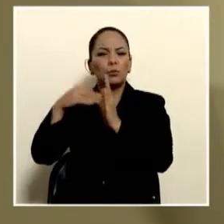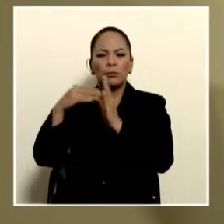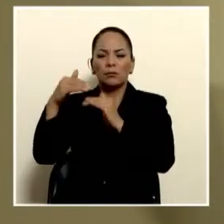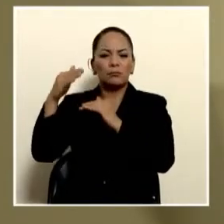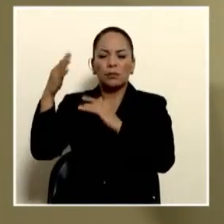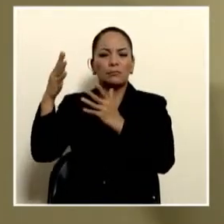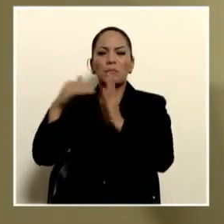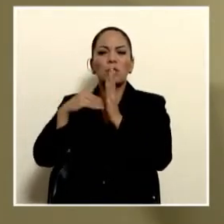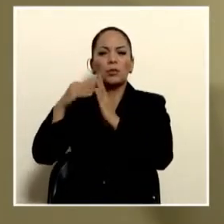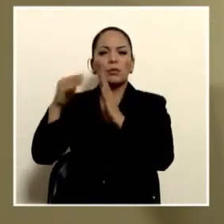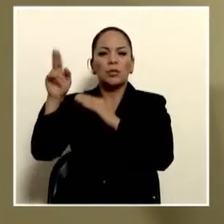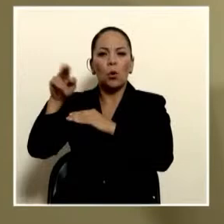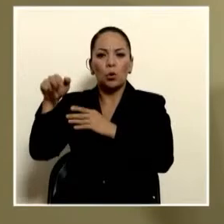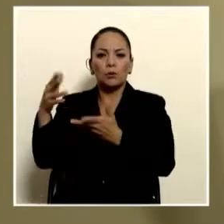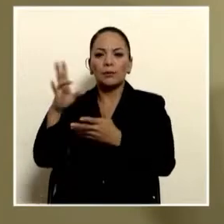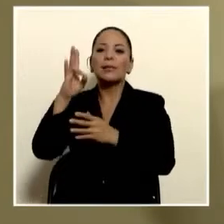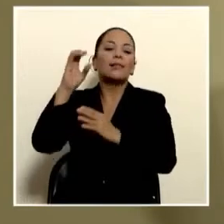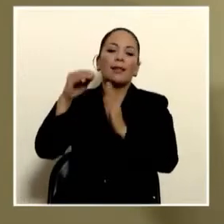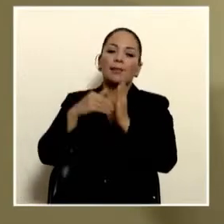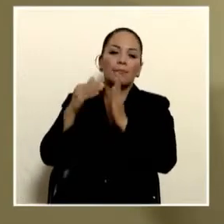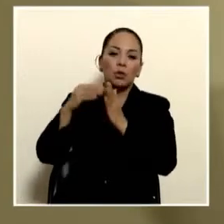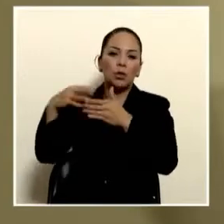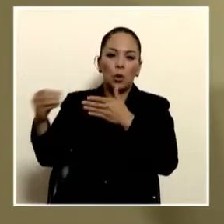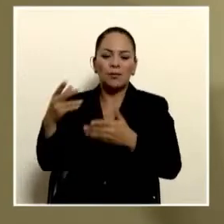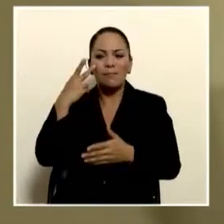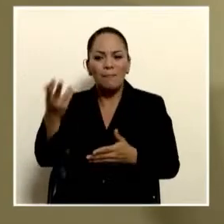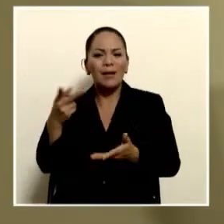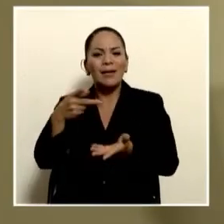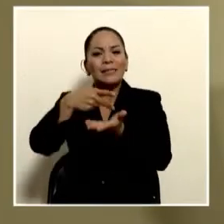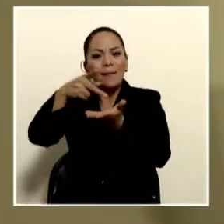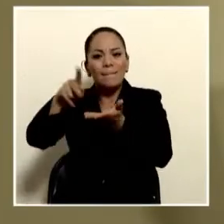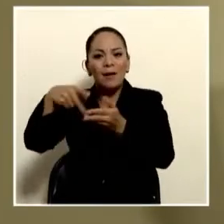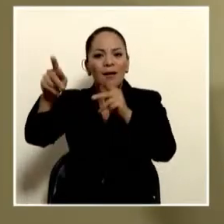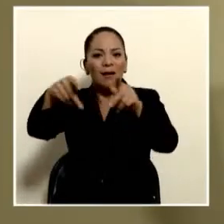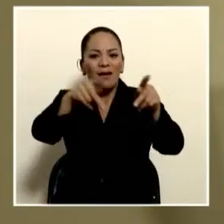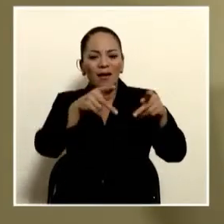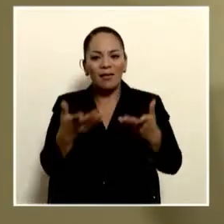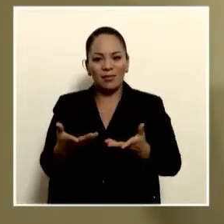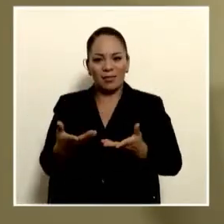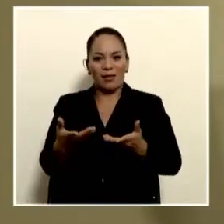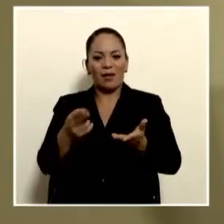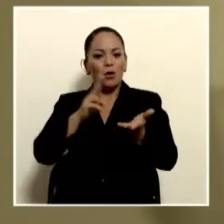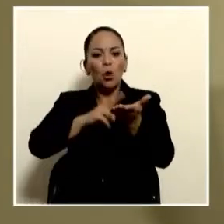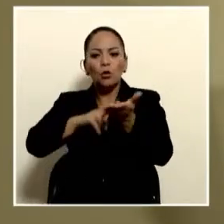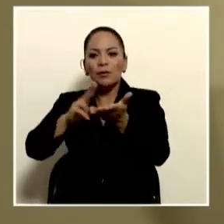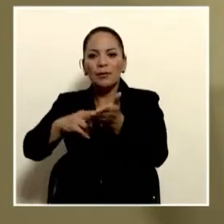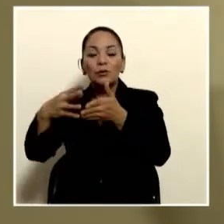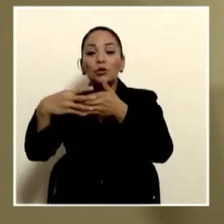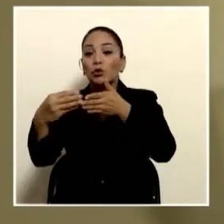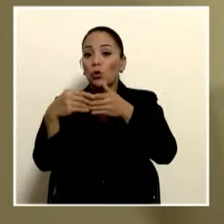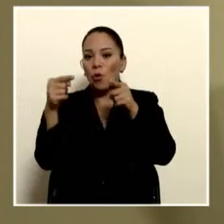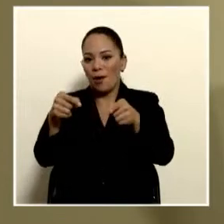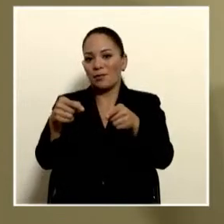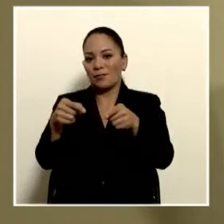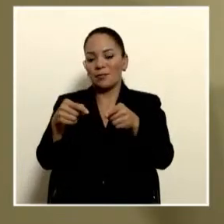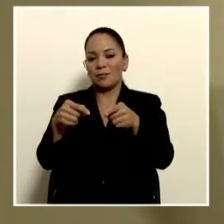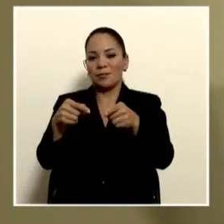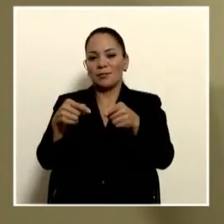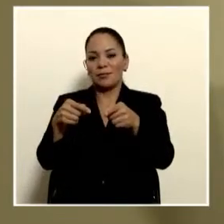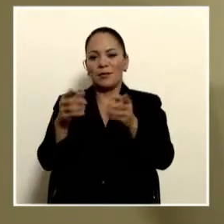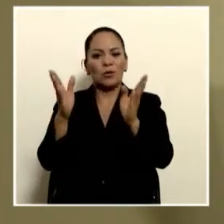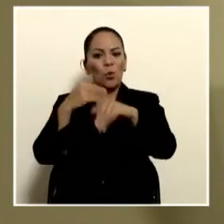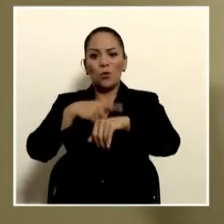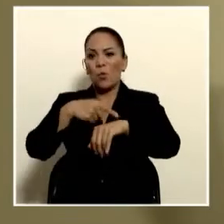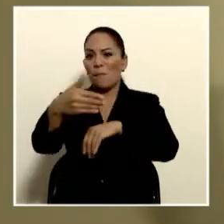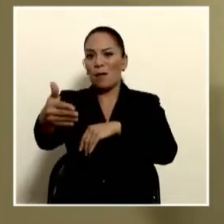lo que sea, 70 millones de dólares, que se le pagan a gente en contratos en dólares y sin